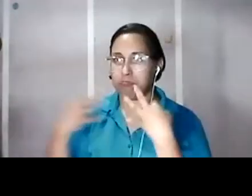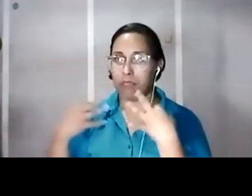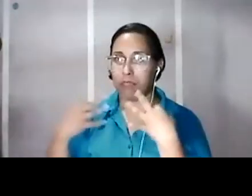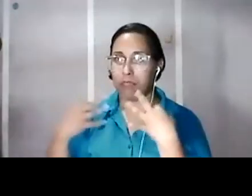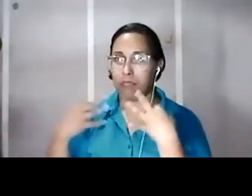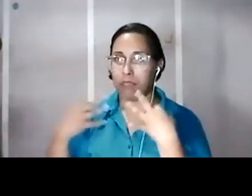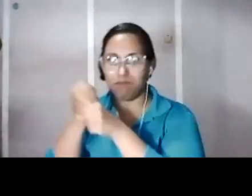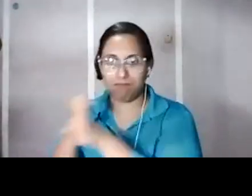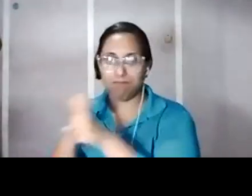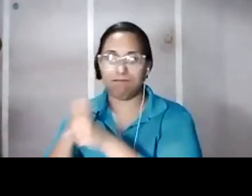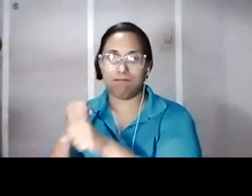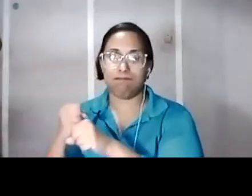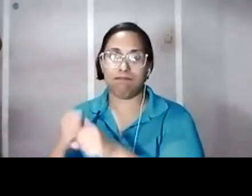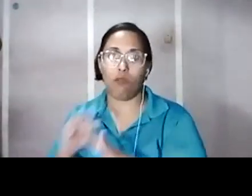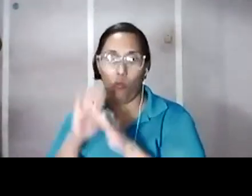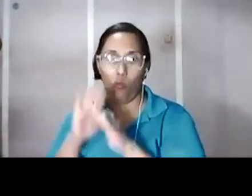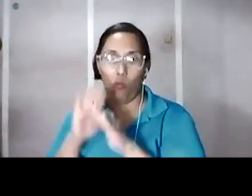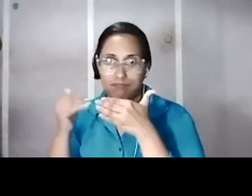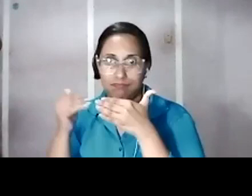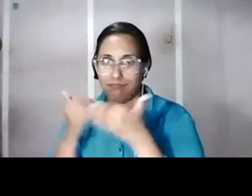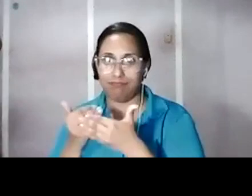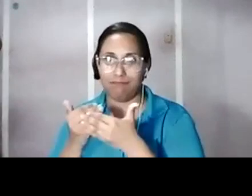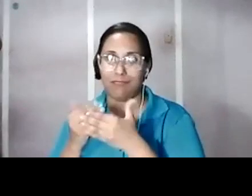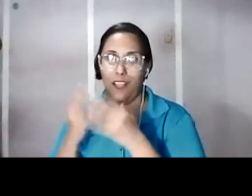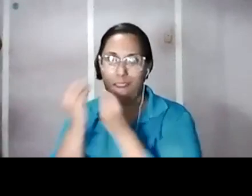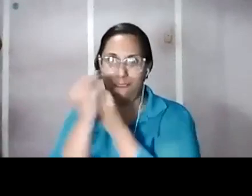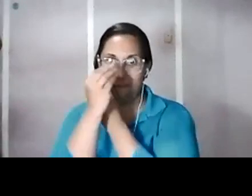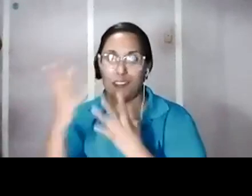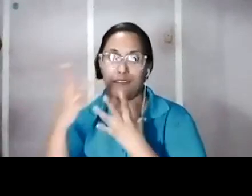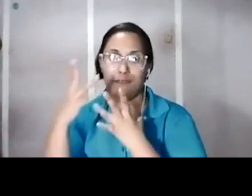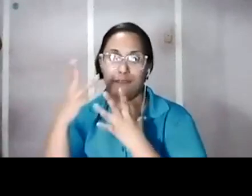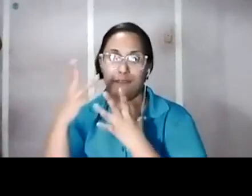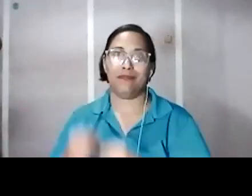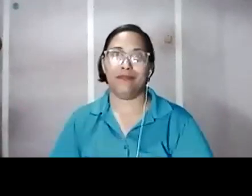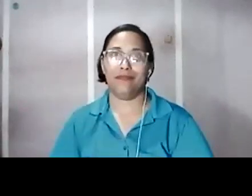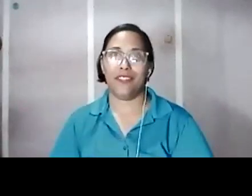defendió con super honores.